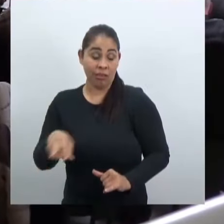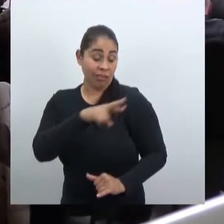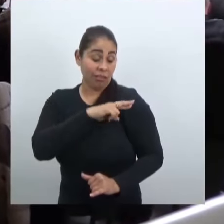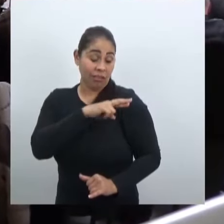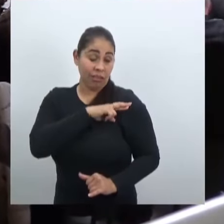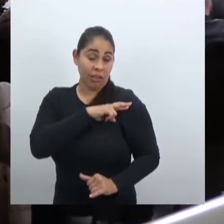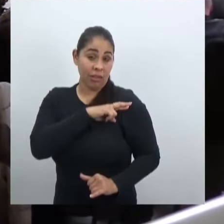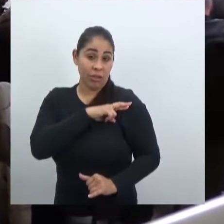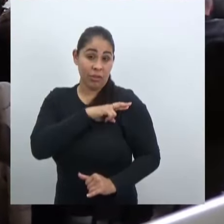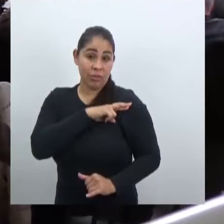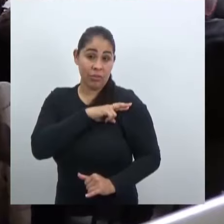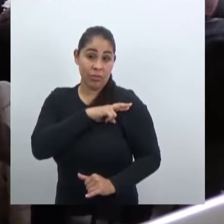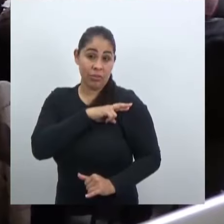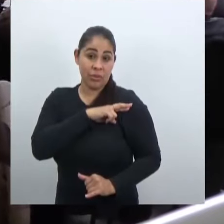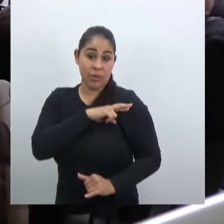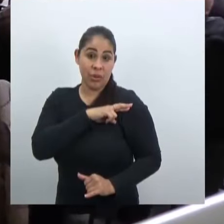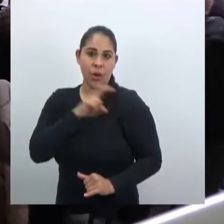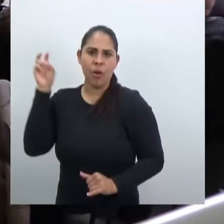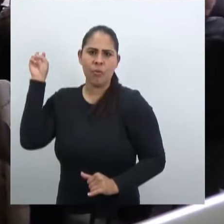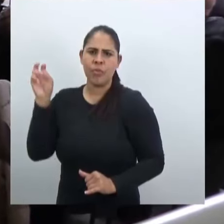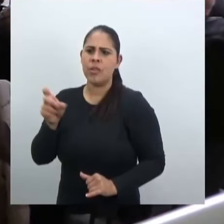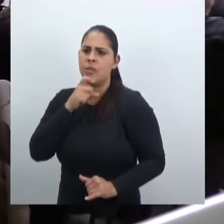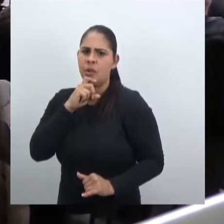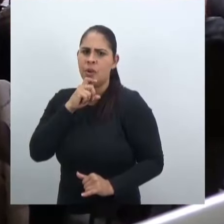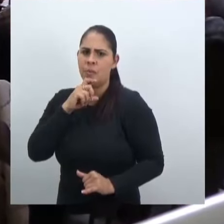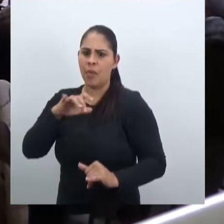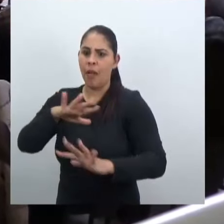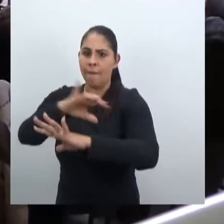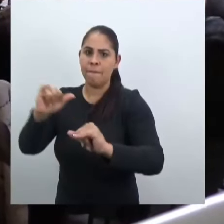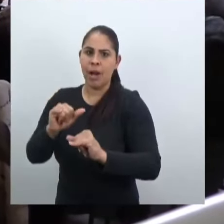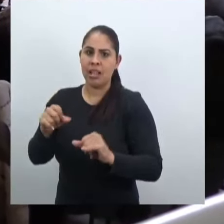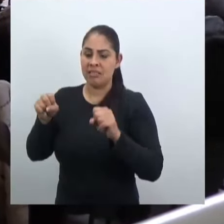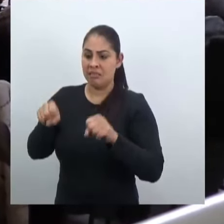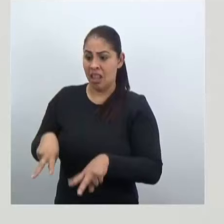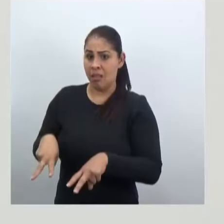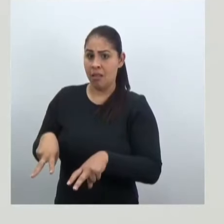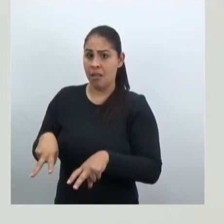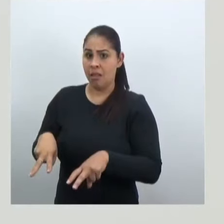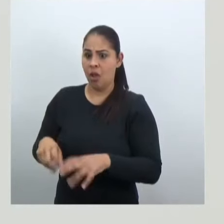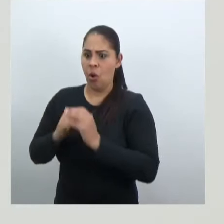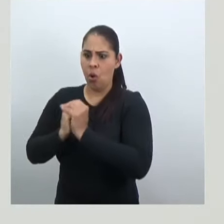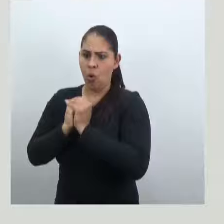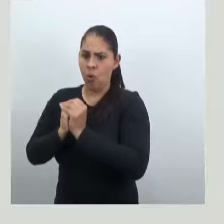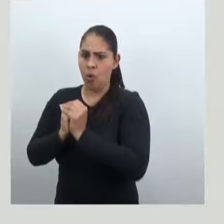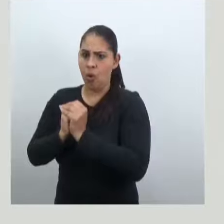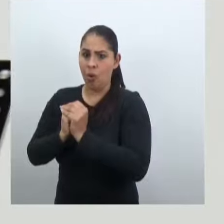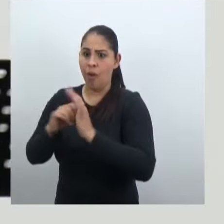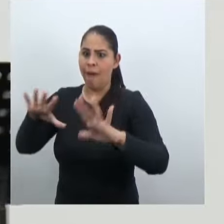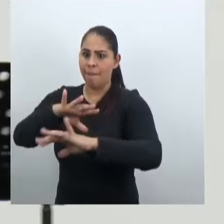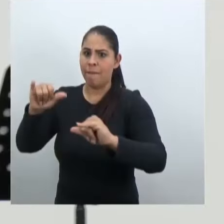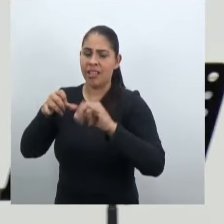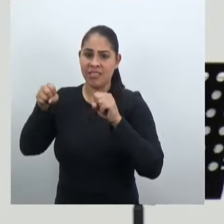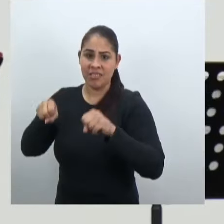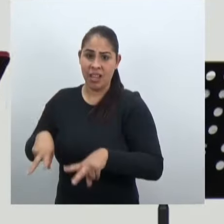vino sin paz, oró sin paz y se fue sin